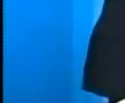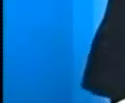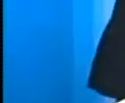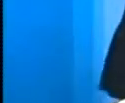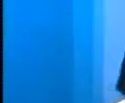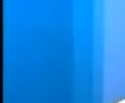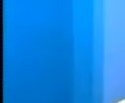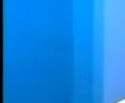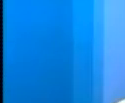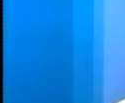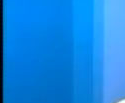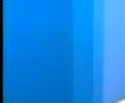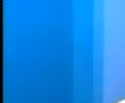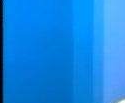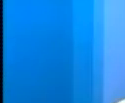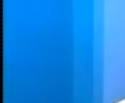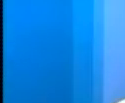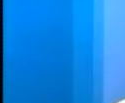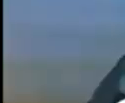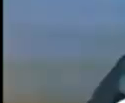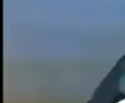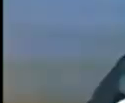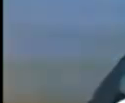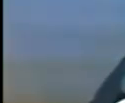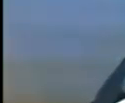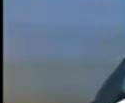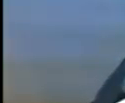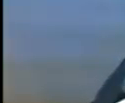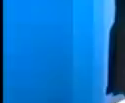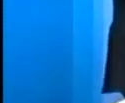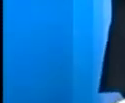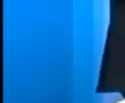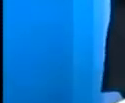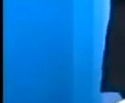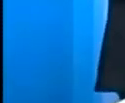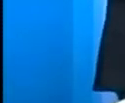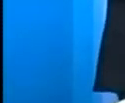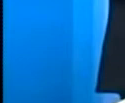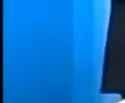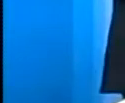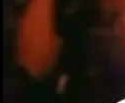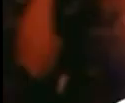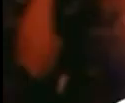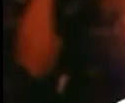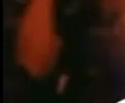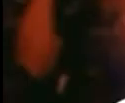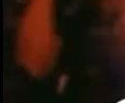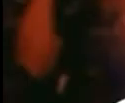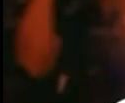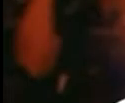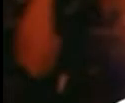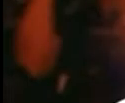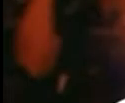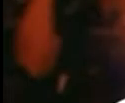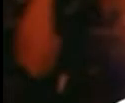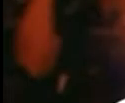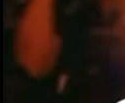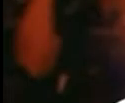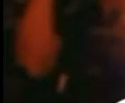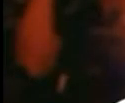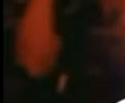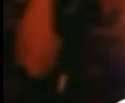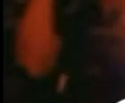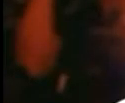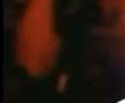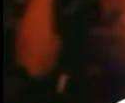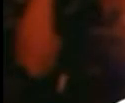Después me apuran, ¿entendés? En el control. Lo aplauden ¿viste? Y después me apuran. Claro, ¿viste? La mujer de la nata, Sara Stewart Brown...